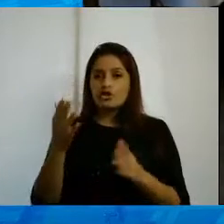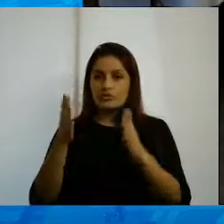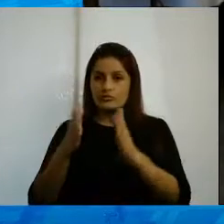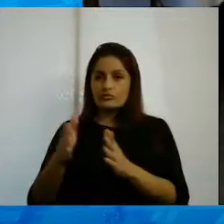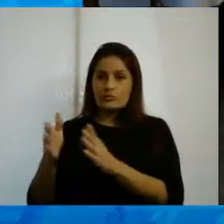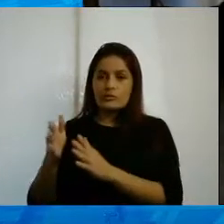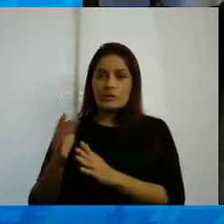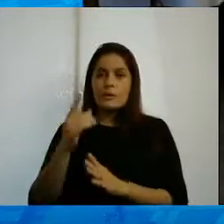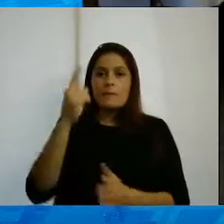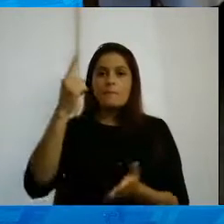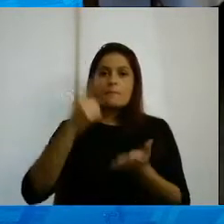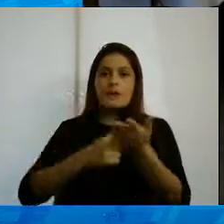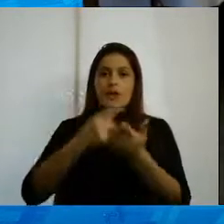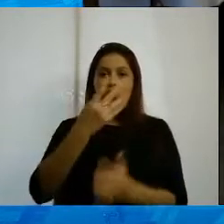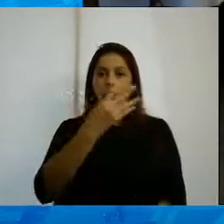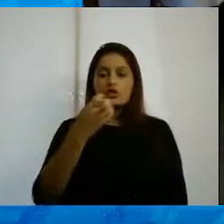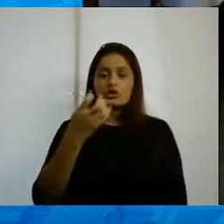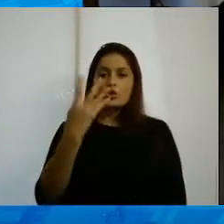monto asciende a